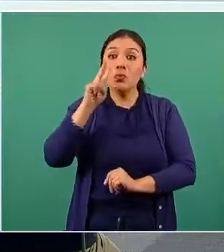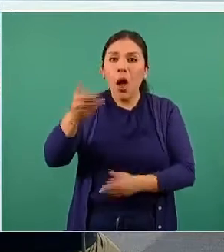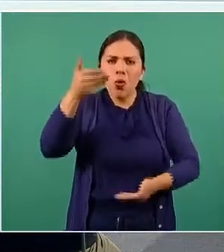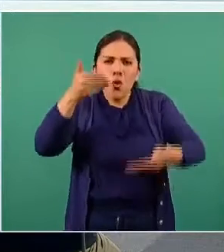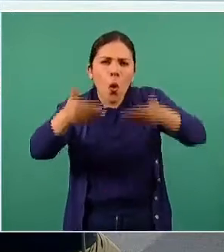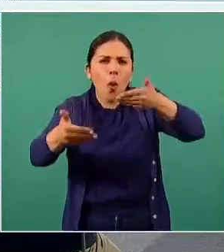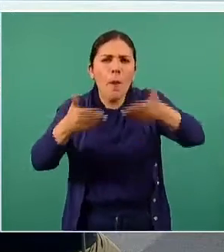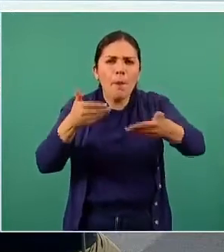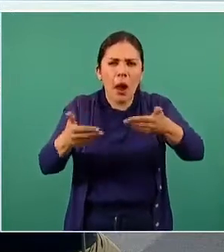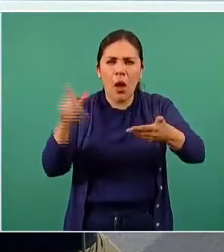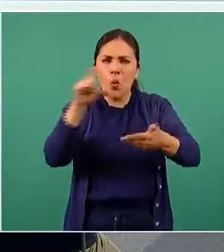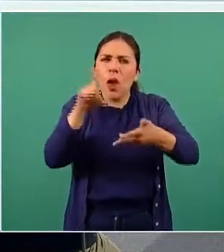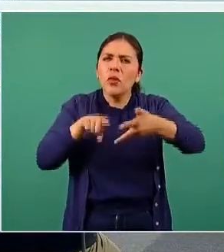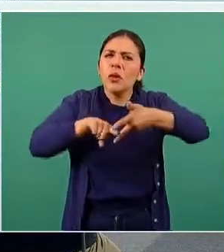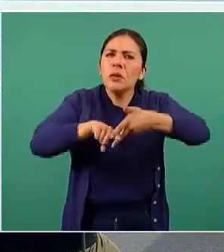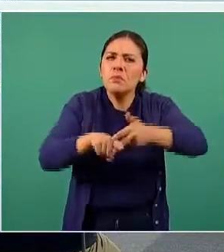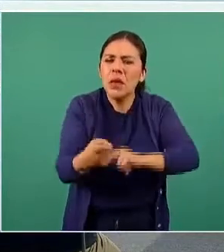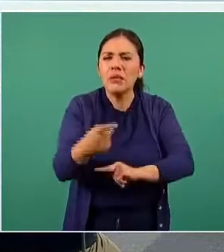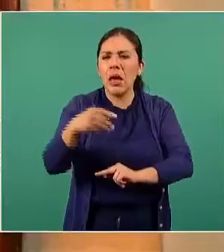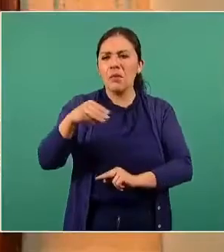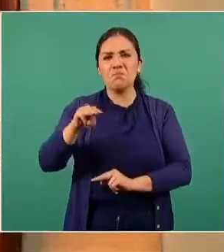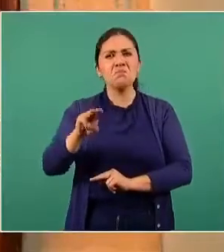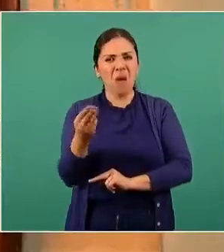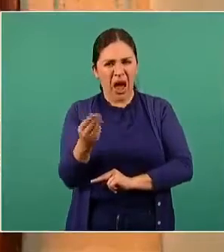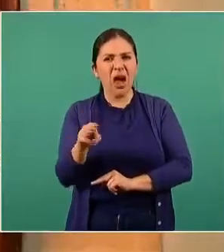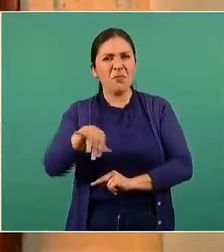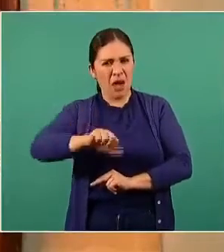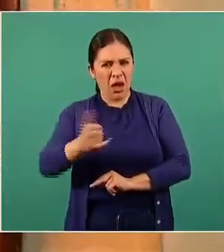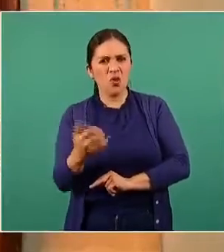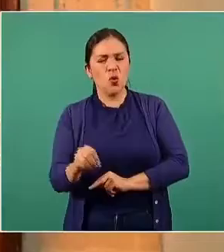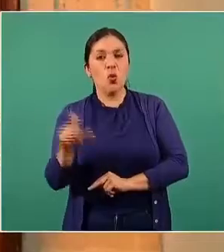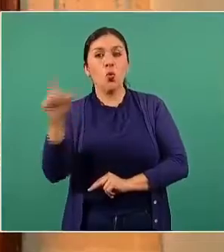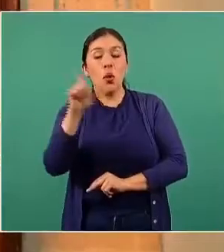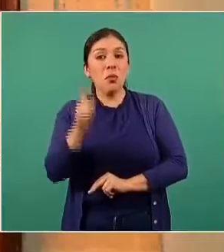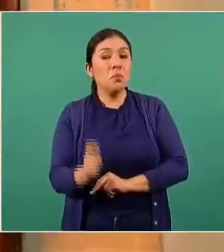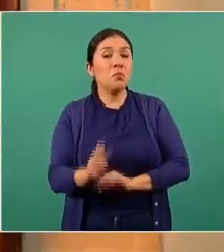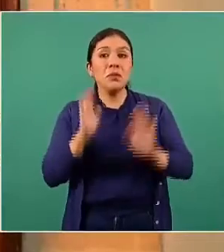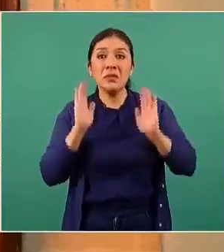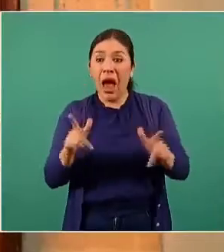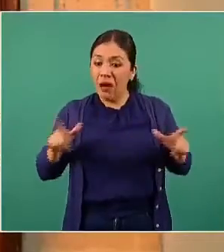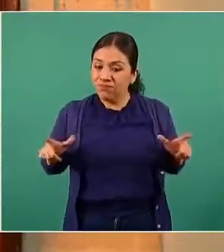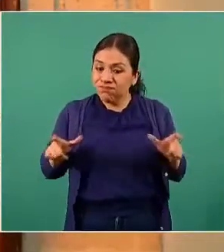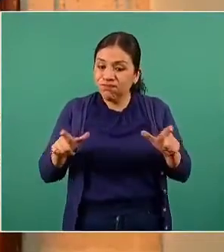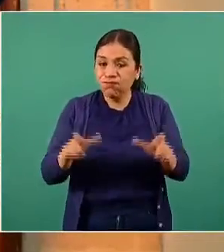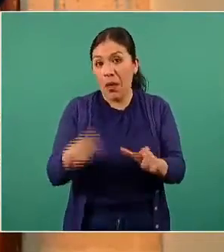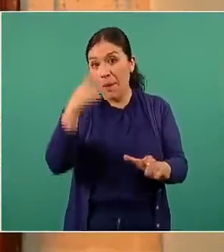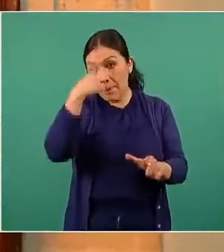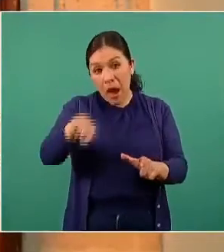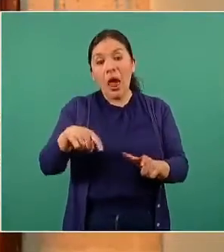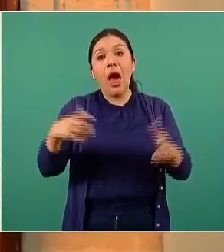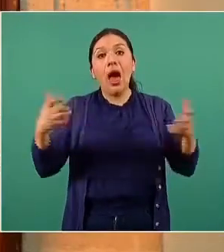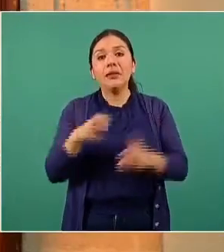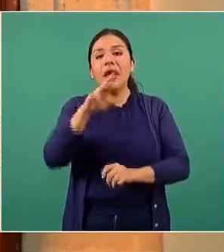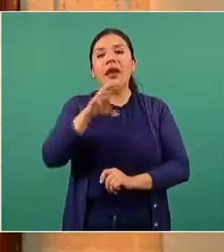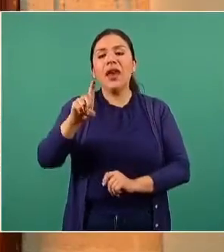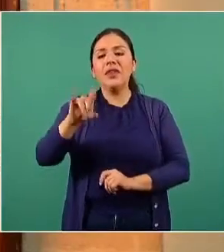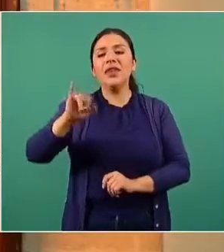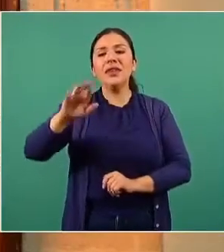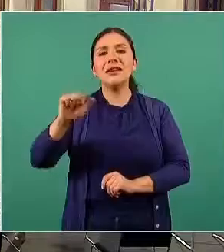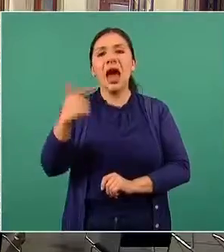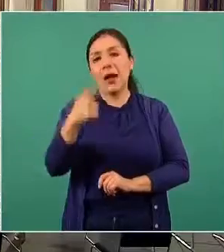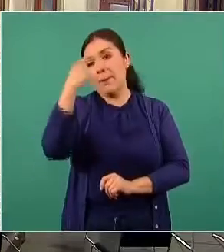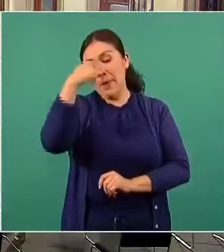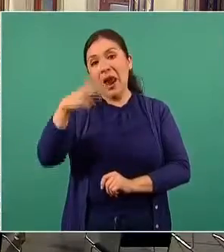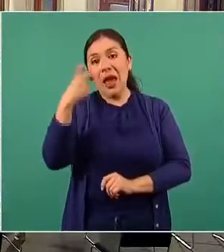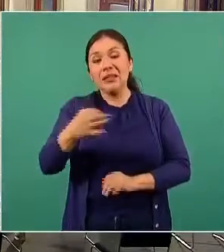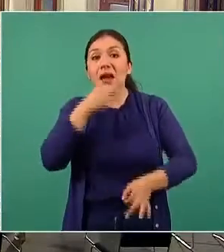que teníamos al inicio de mayo, cuando en su momento entró en plena operación la red IRAC para efecto de